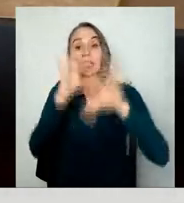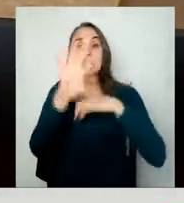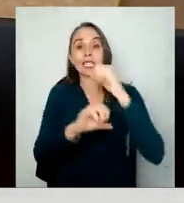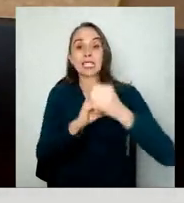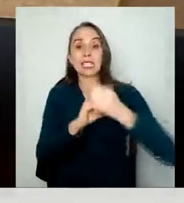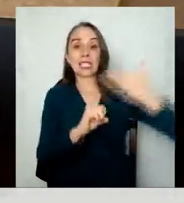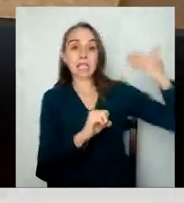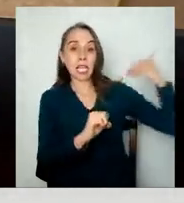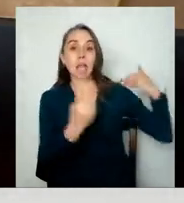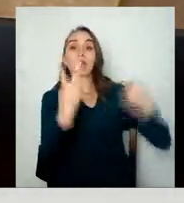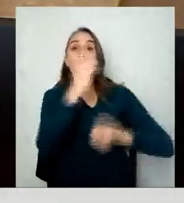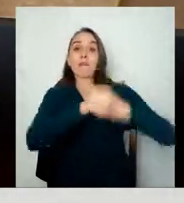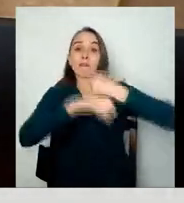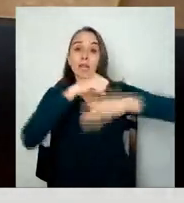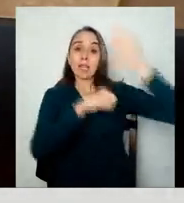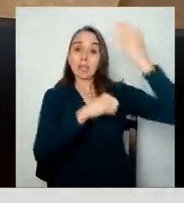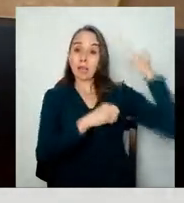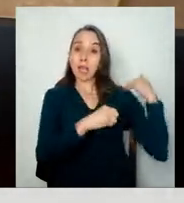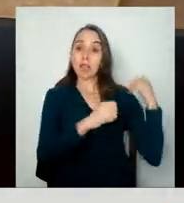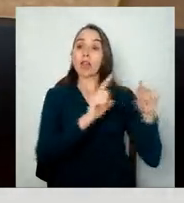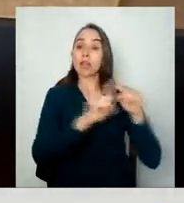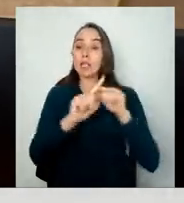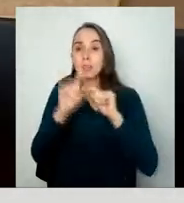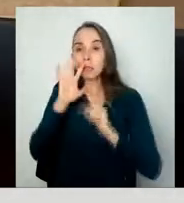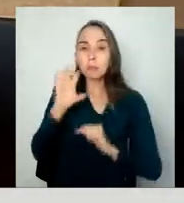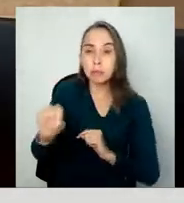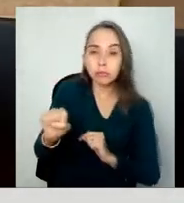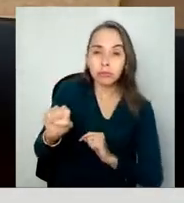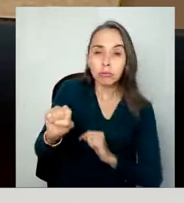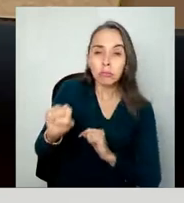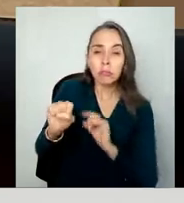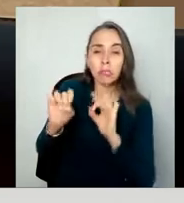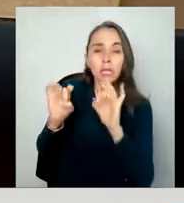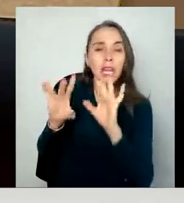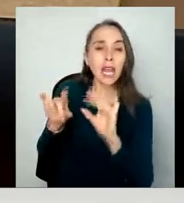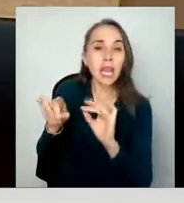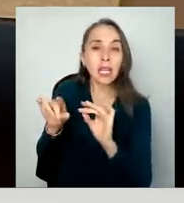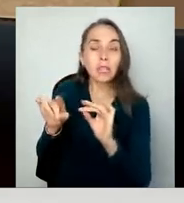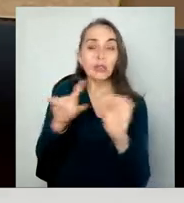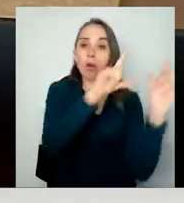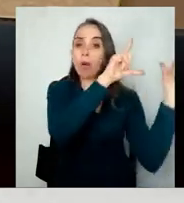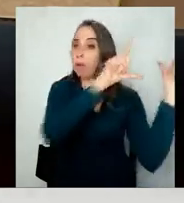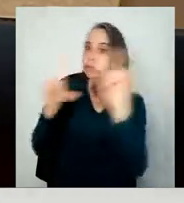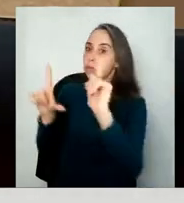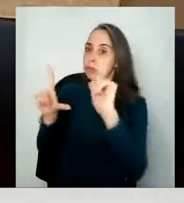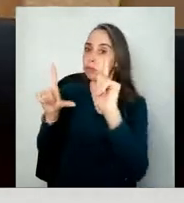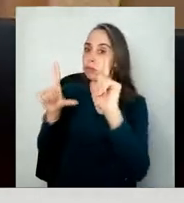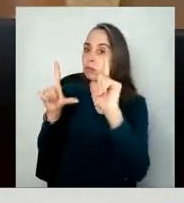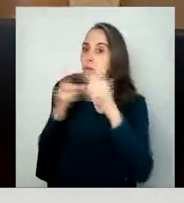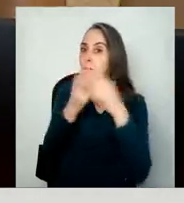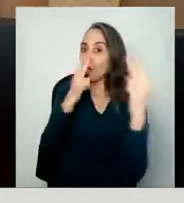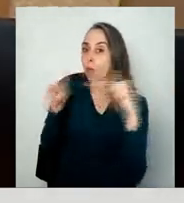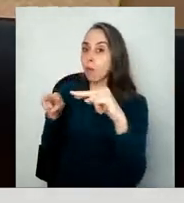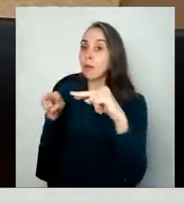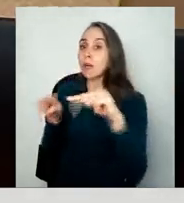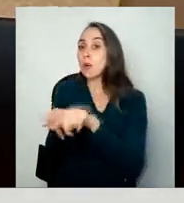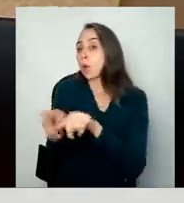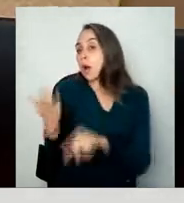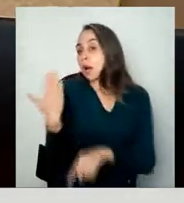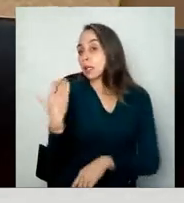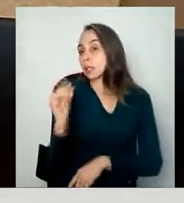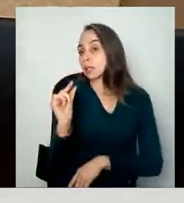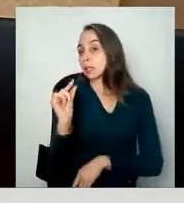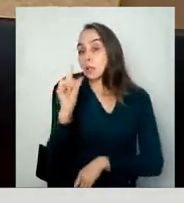años a partir de diversos hechos que generalmente tiene la connotación pública que tienen por ejemplo los que hemos o los que se han descubierto